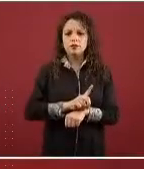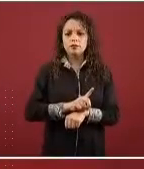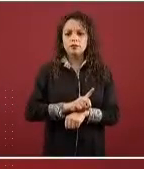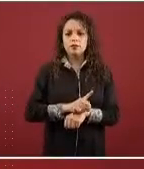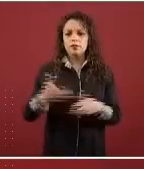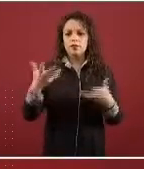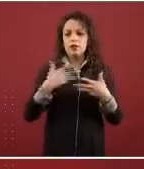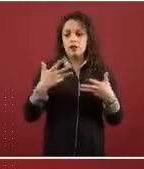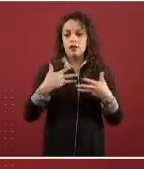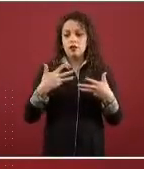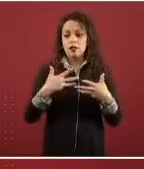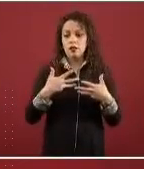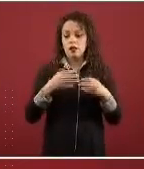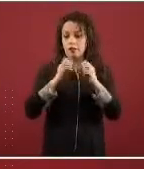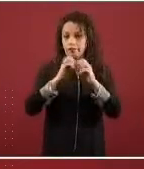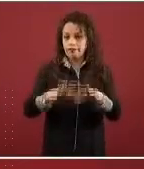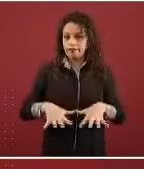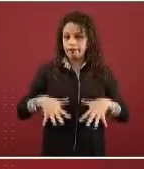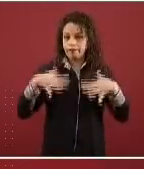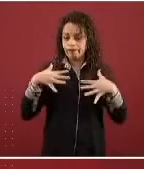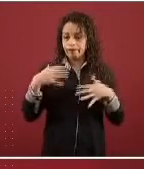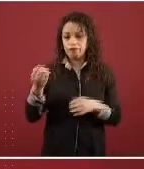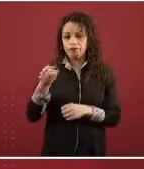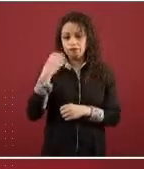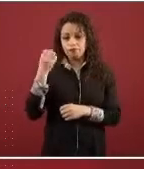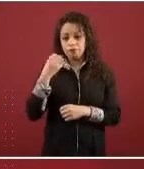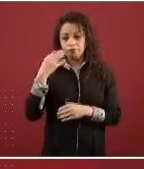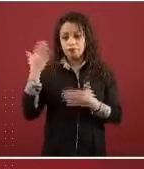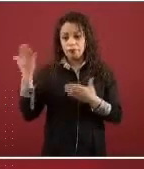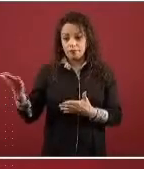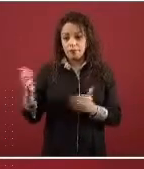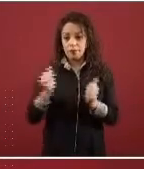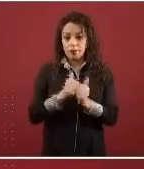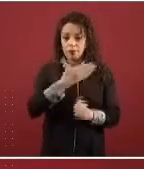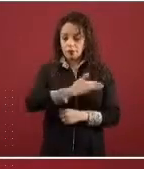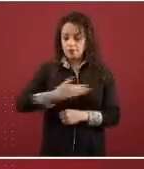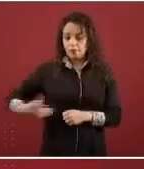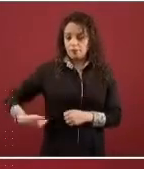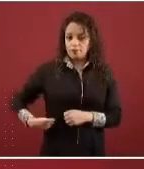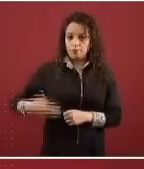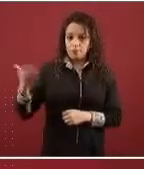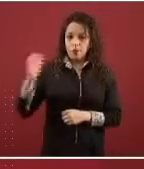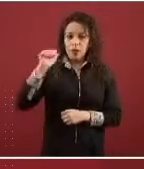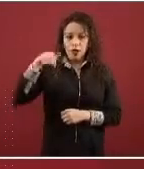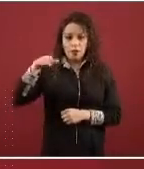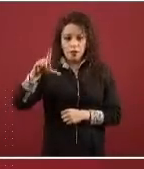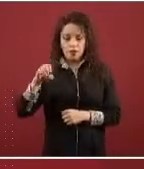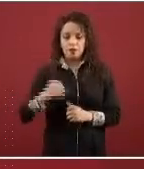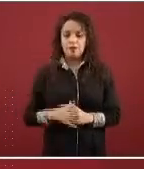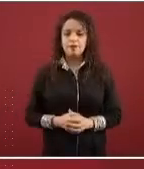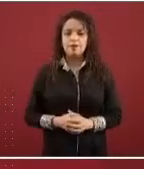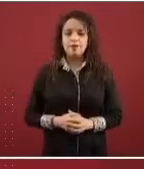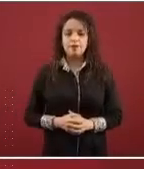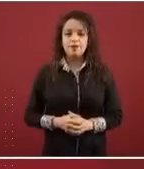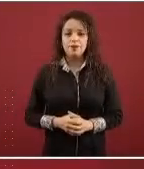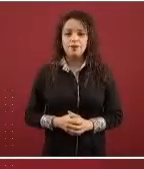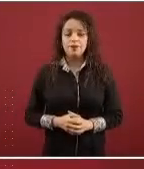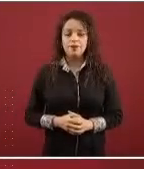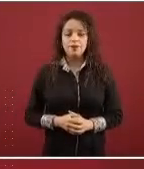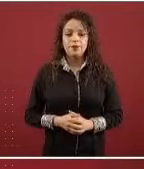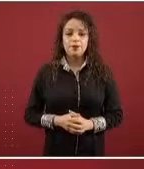sesión plenaria con presencia del jefe del Estado mexicano, presidente de la República, el licenciado Andrés Manuel López